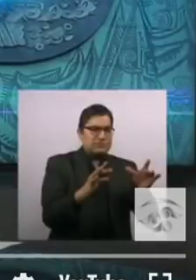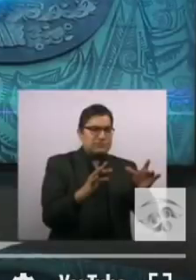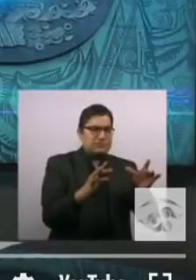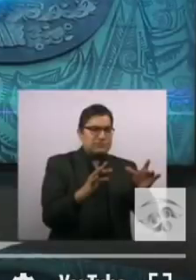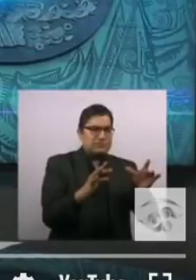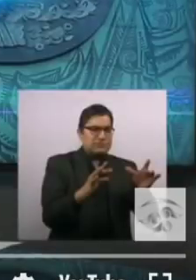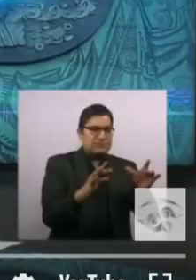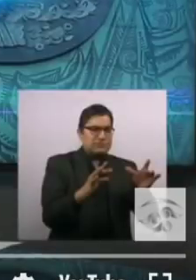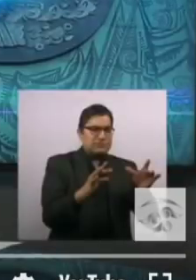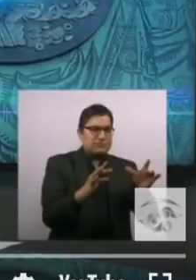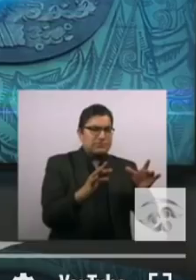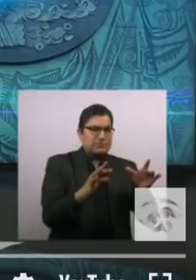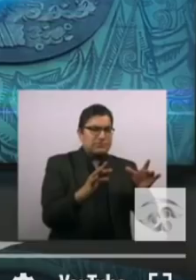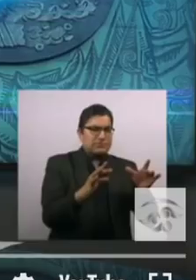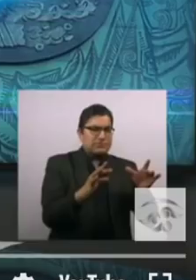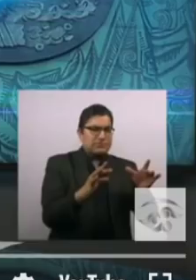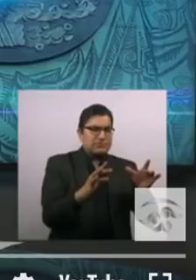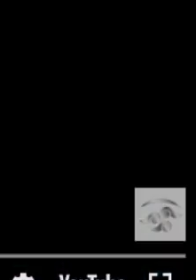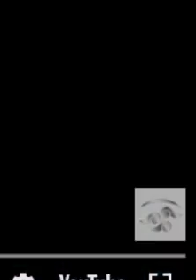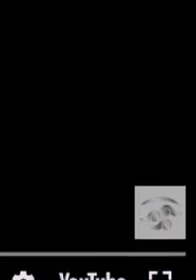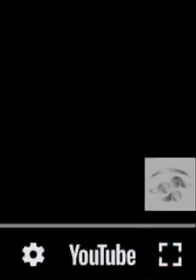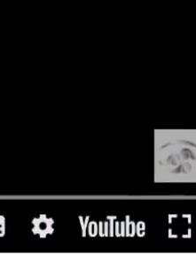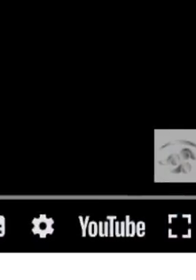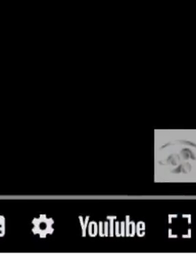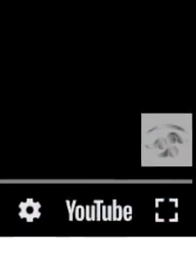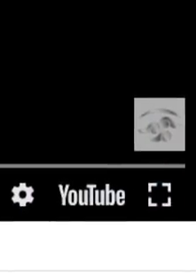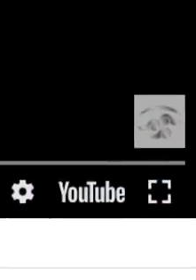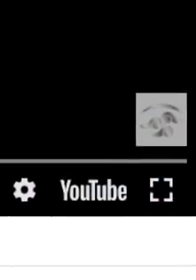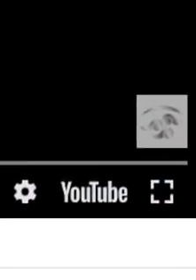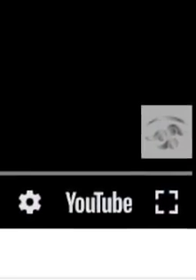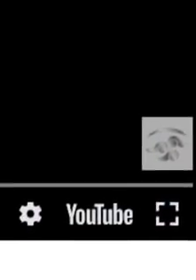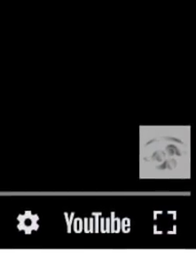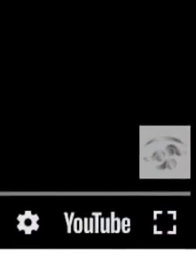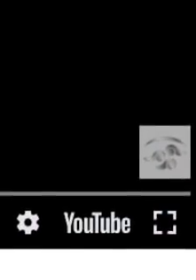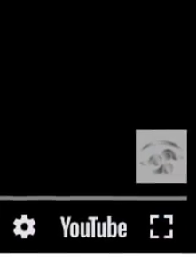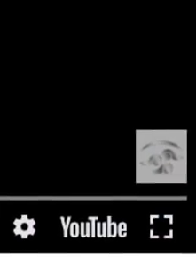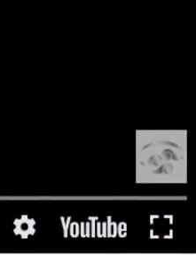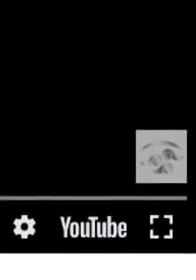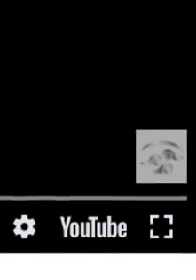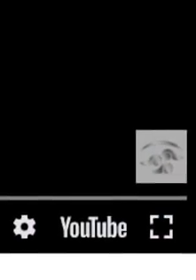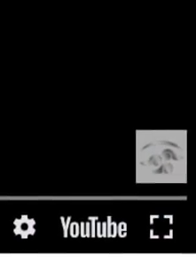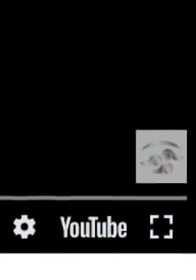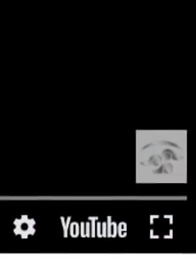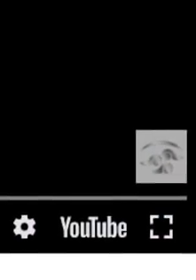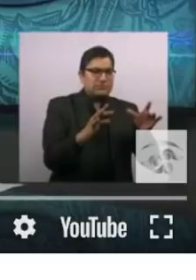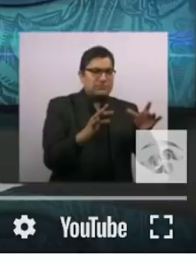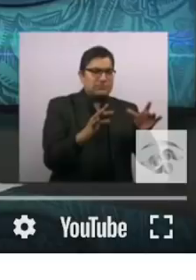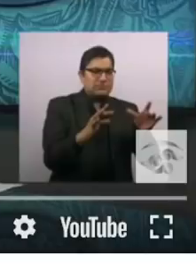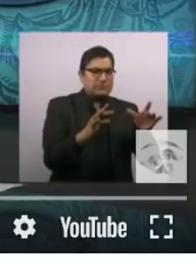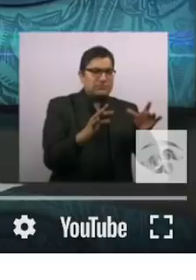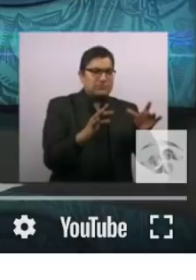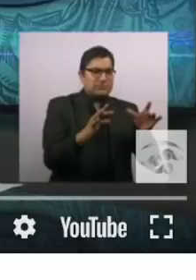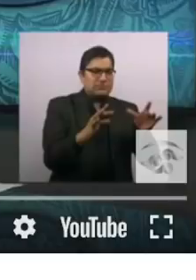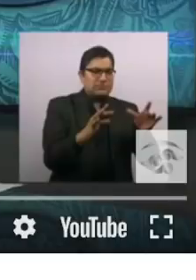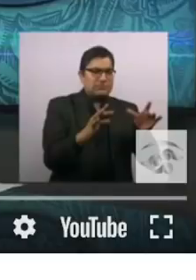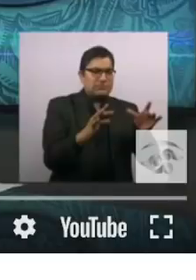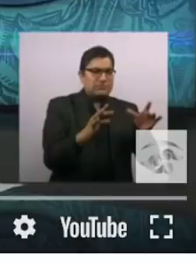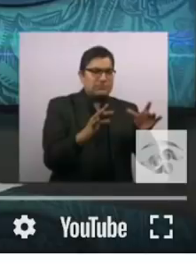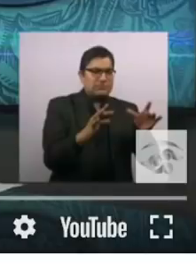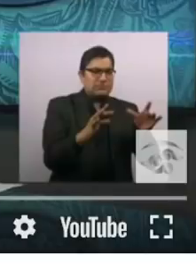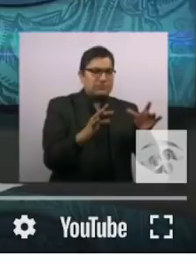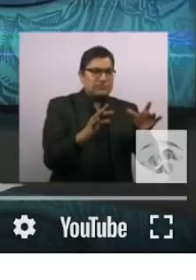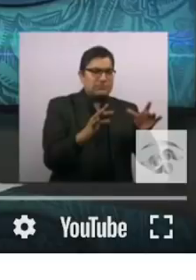una petición generada por parte de la bancada del Partido del Trabajo, a ver si pues parejitos como la danza, ¿no? ¿O